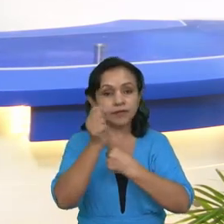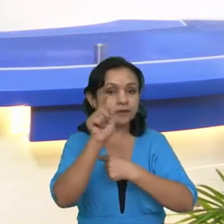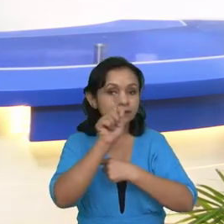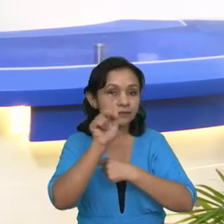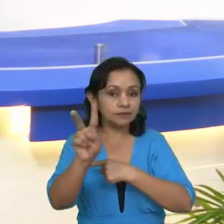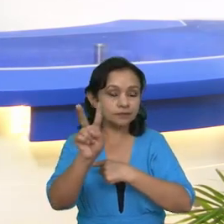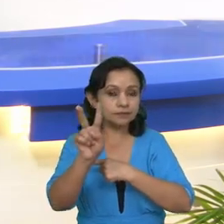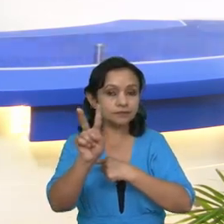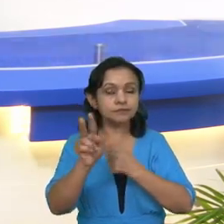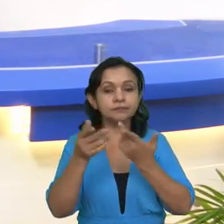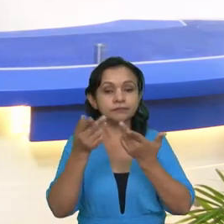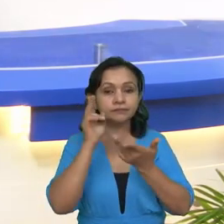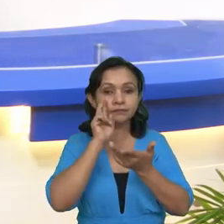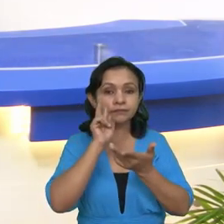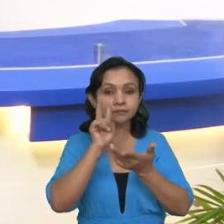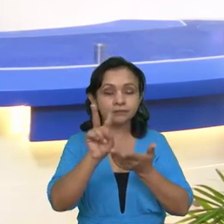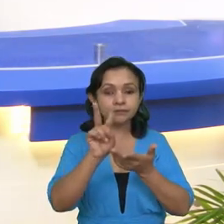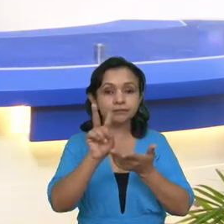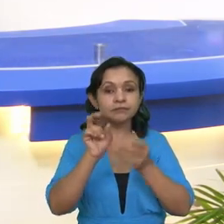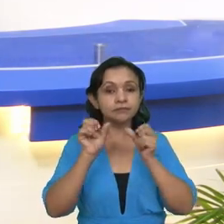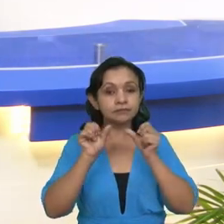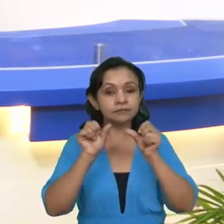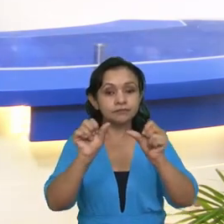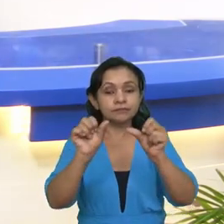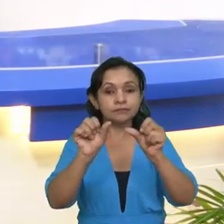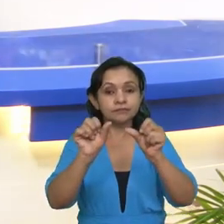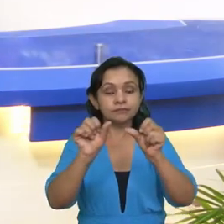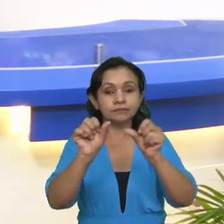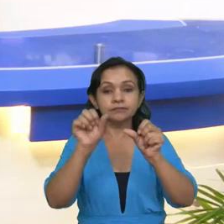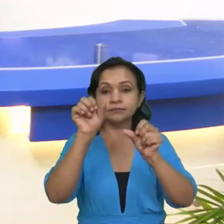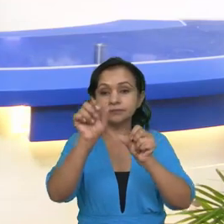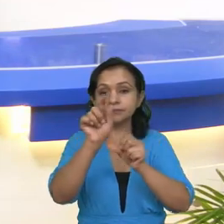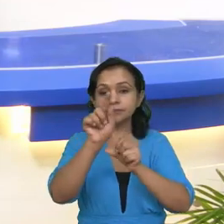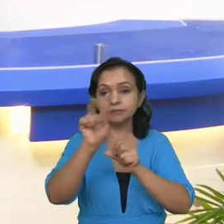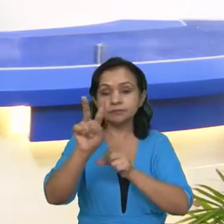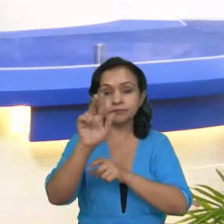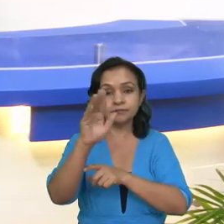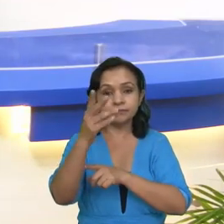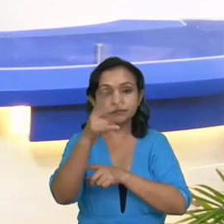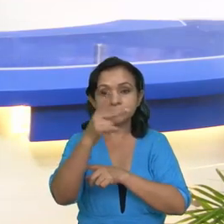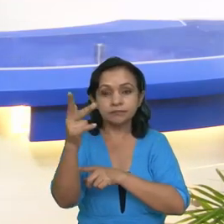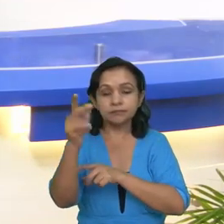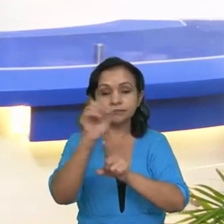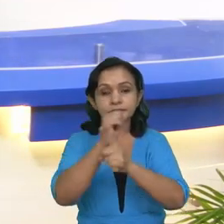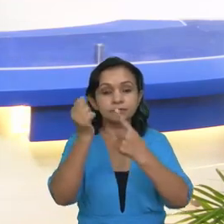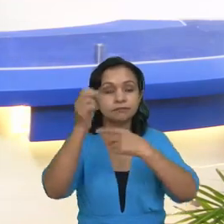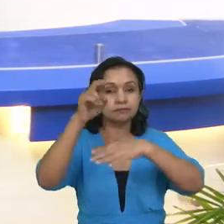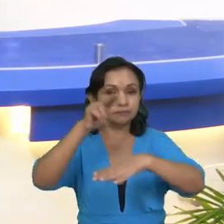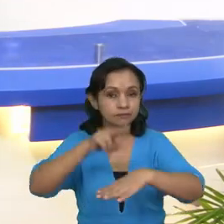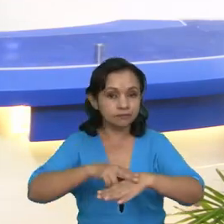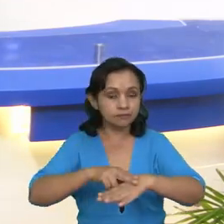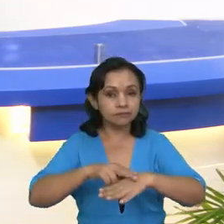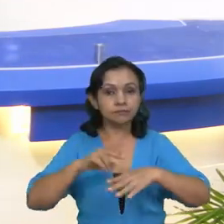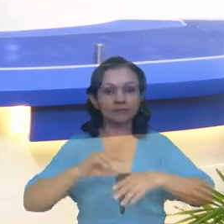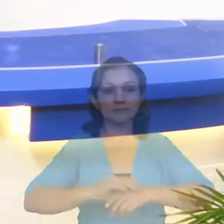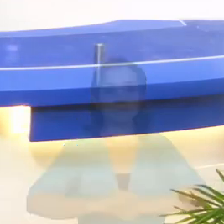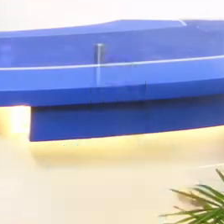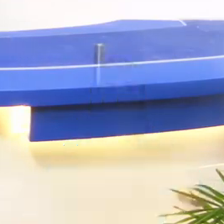mientras tanto le invitamos a que continúe enviando la programación del canal 98 el canal de la asamblea nacional